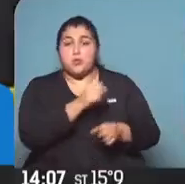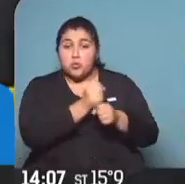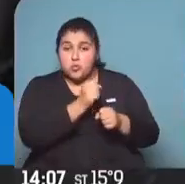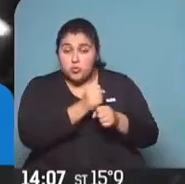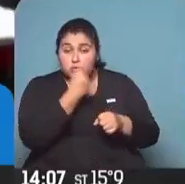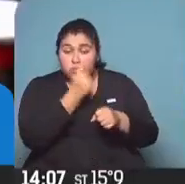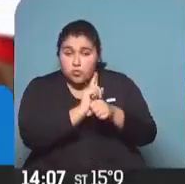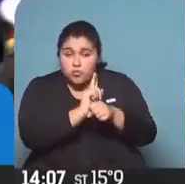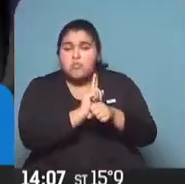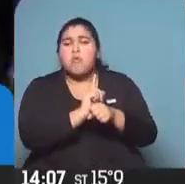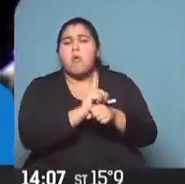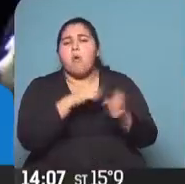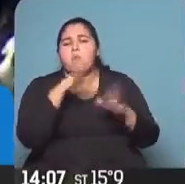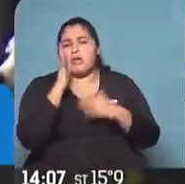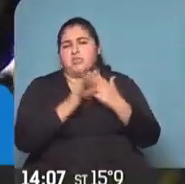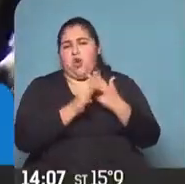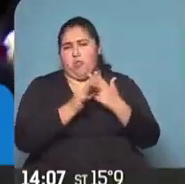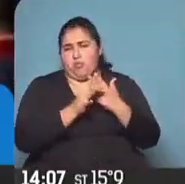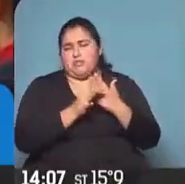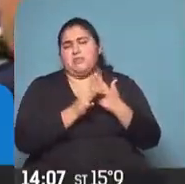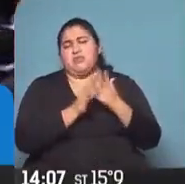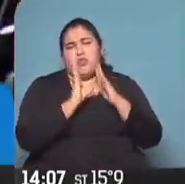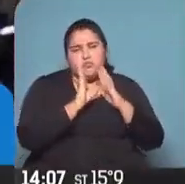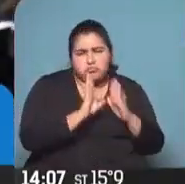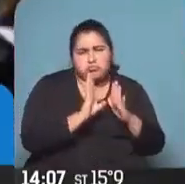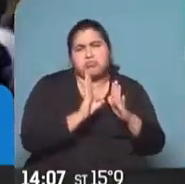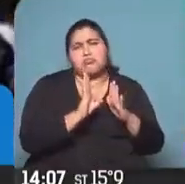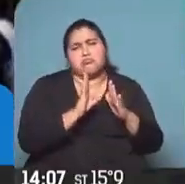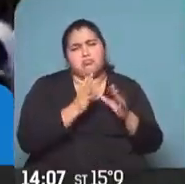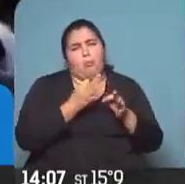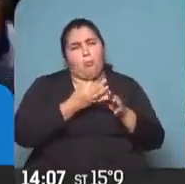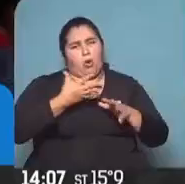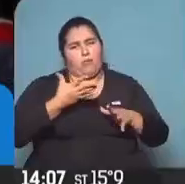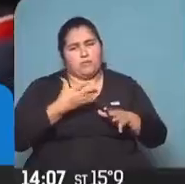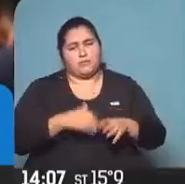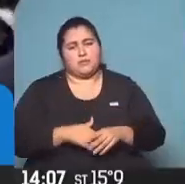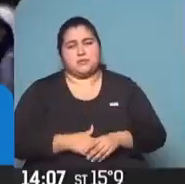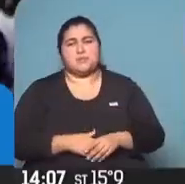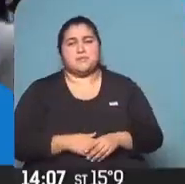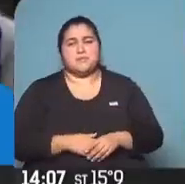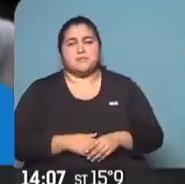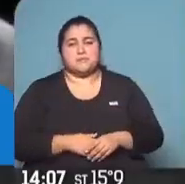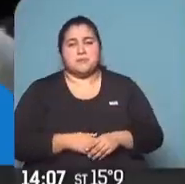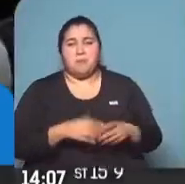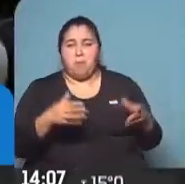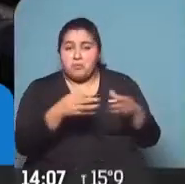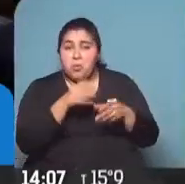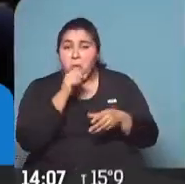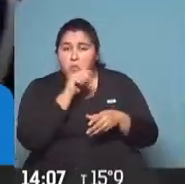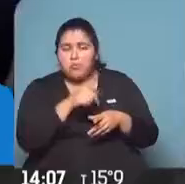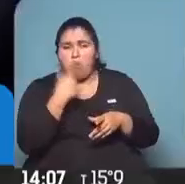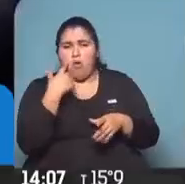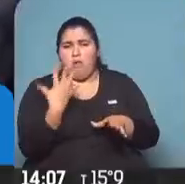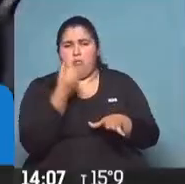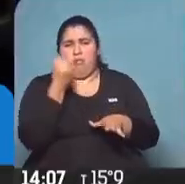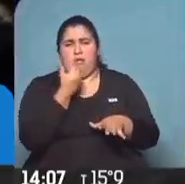encuentra colmada de compromiso dedicación y profesionalismo en la noble tarea de lograda gracias